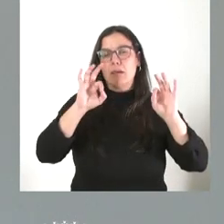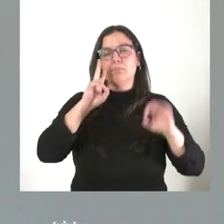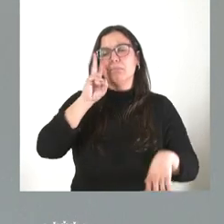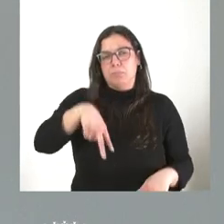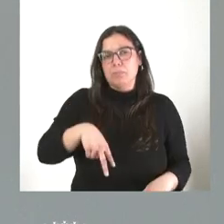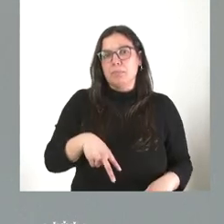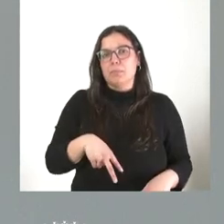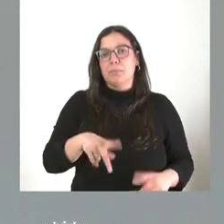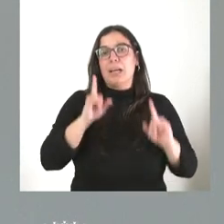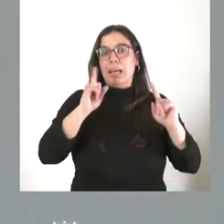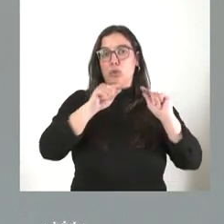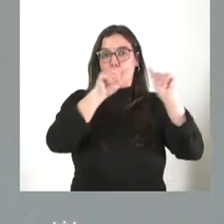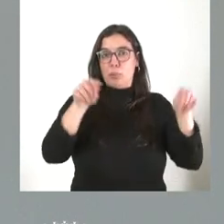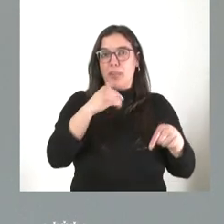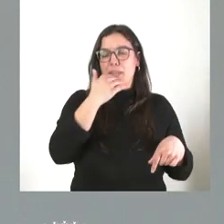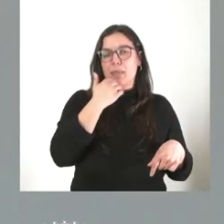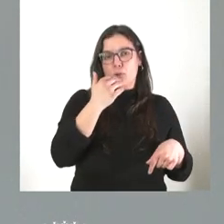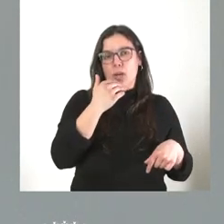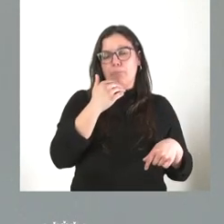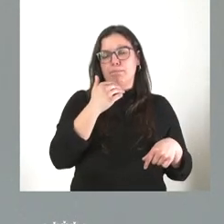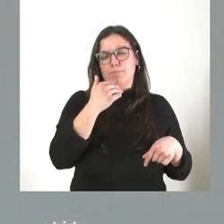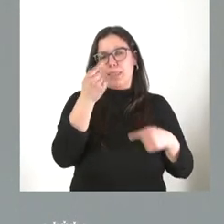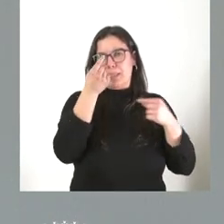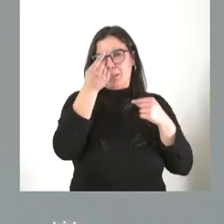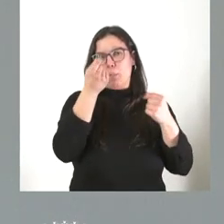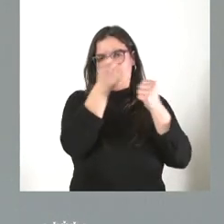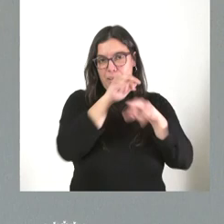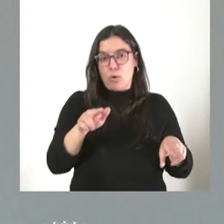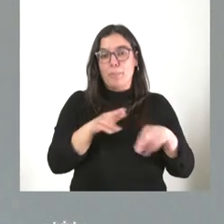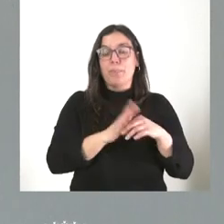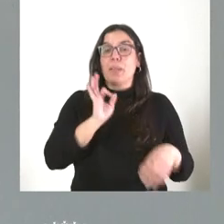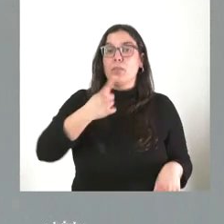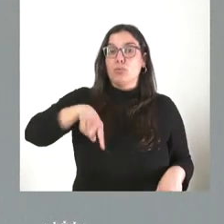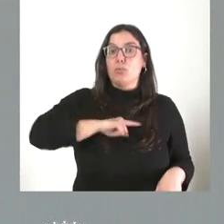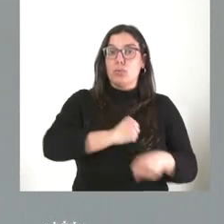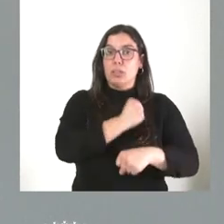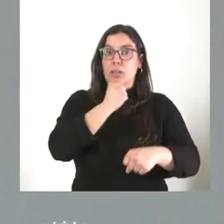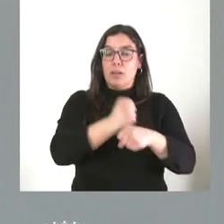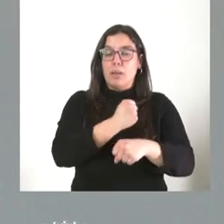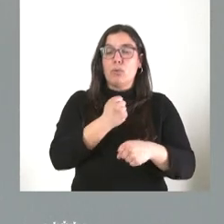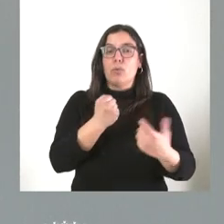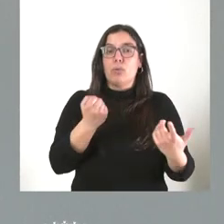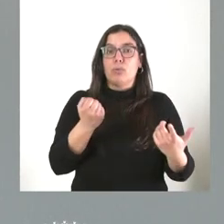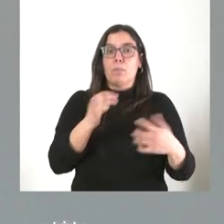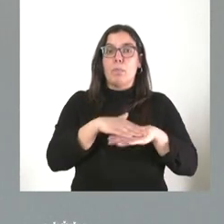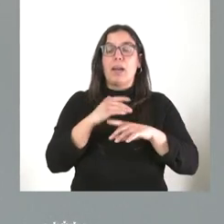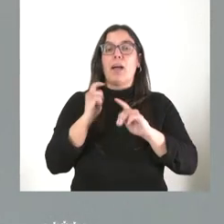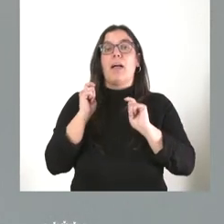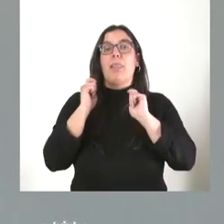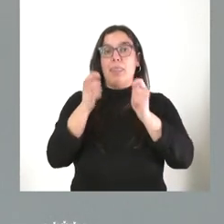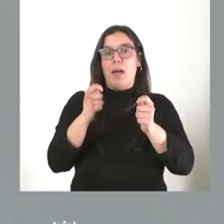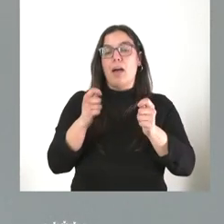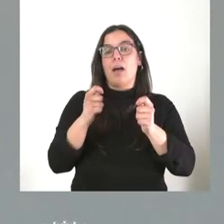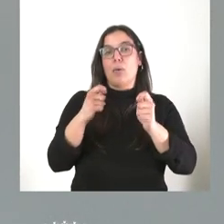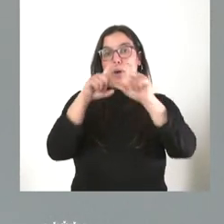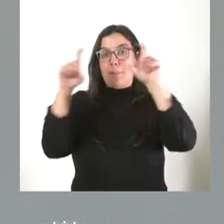reconocerlo el caso de Zamora efectivamente nosotros estamos trabajando en la adjudicación de un estudio